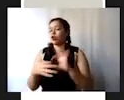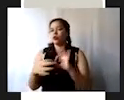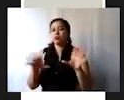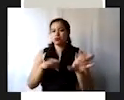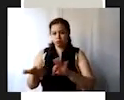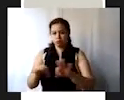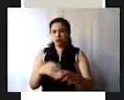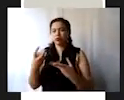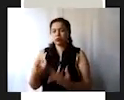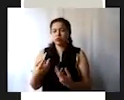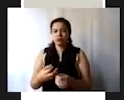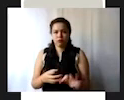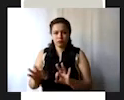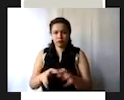esto.